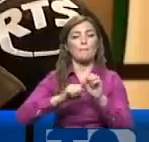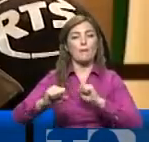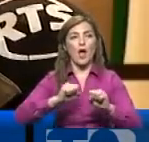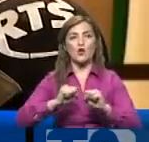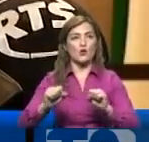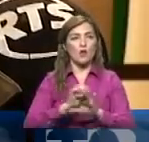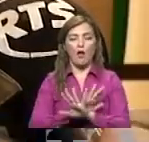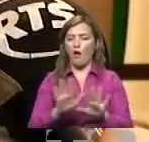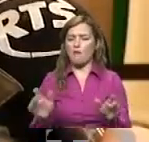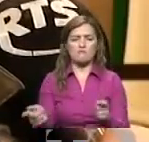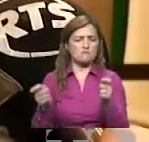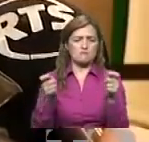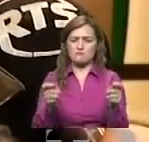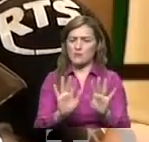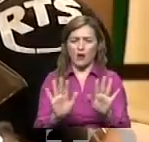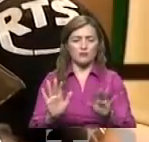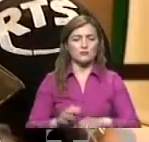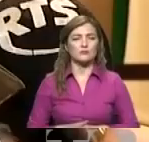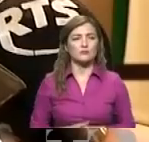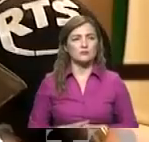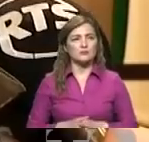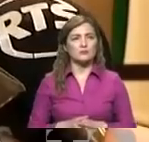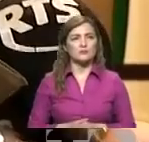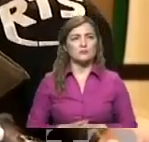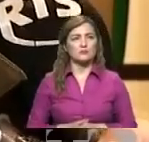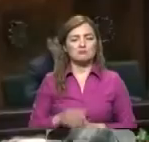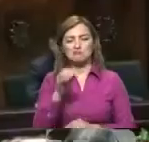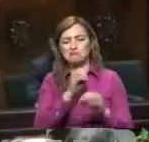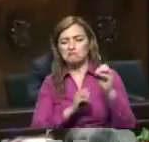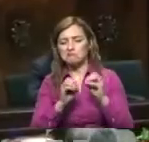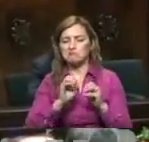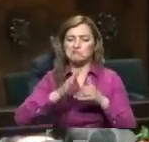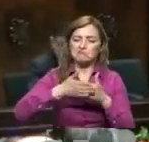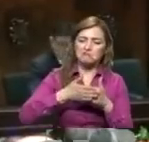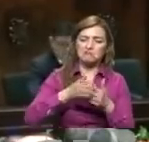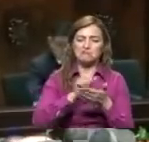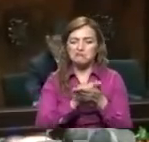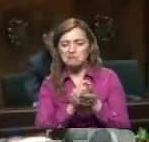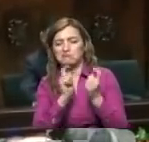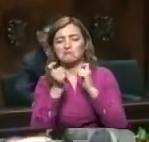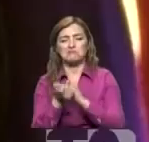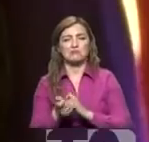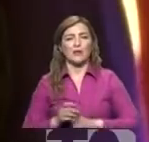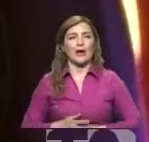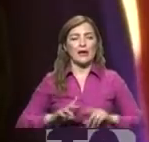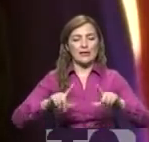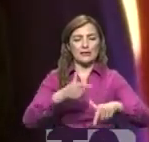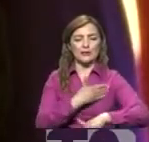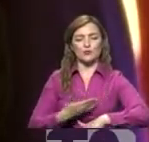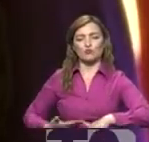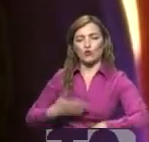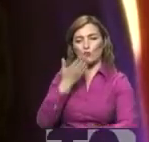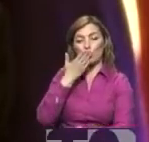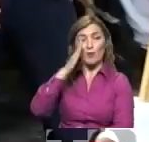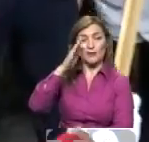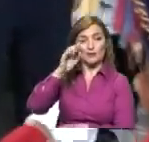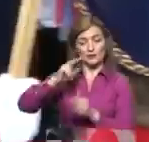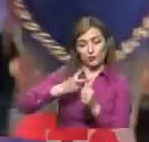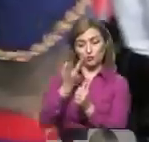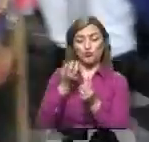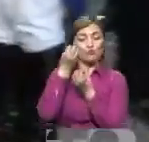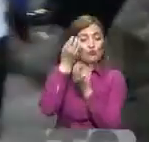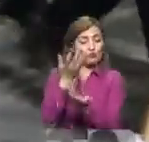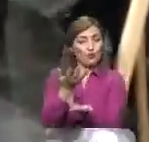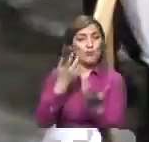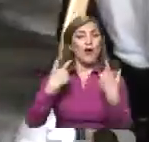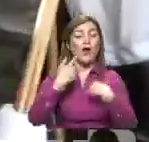No está cerrada la posibilidad para incrementar todas estas observaciones. Este proyecto es una promesa de Moreno, realizada en su segundo informe a la Nación